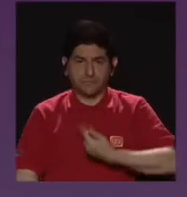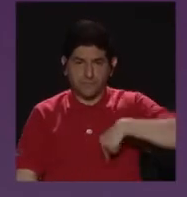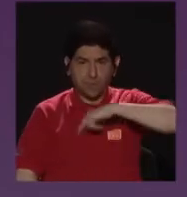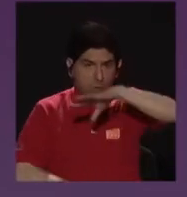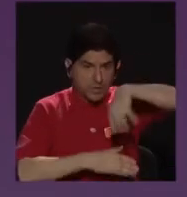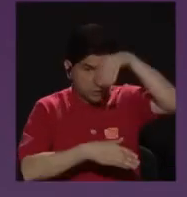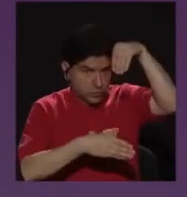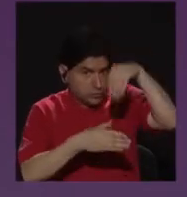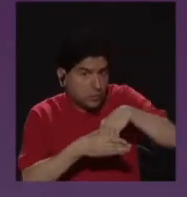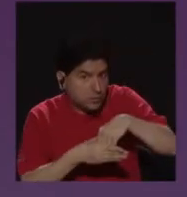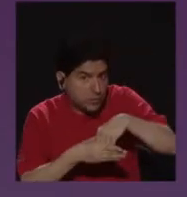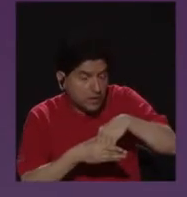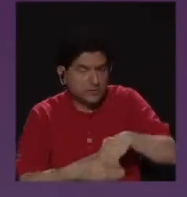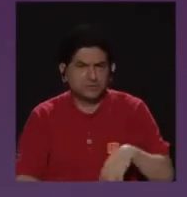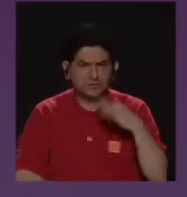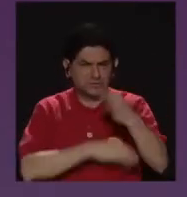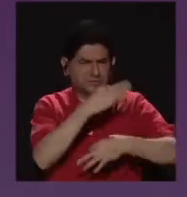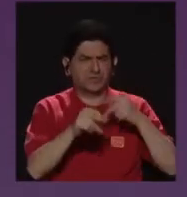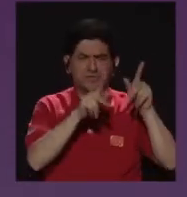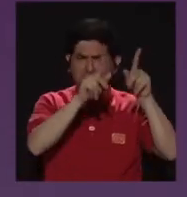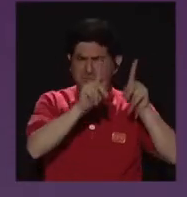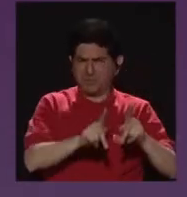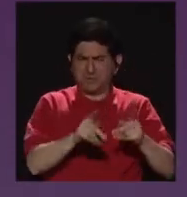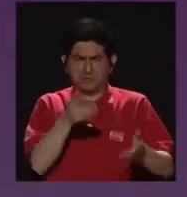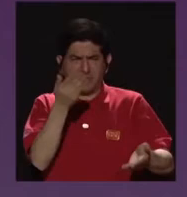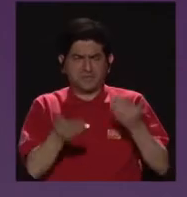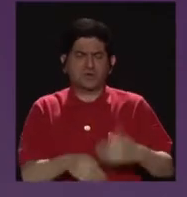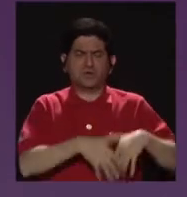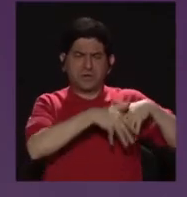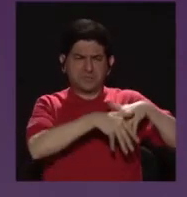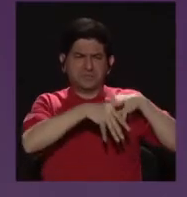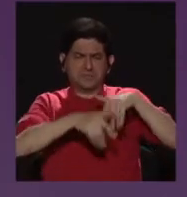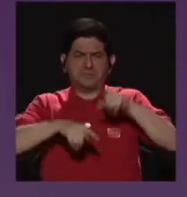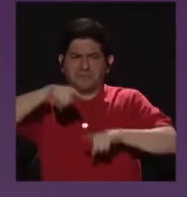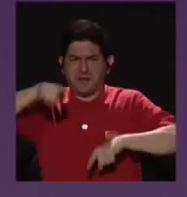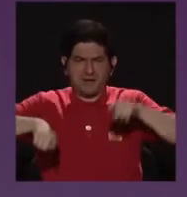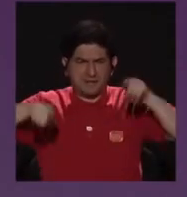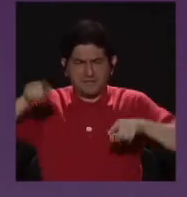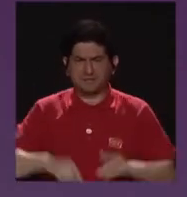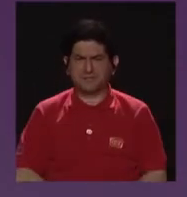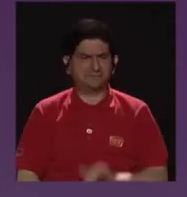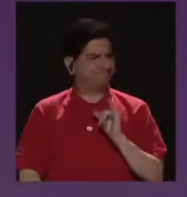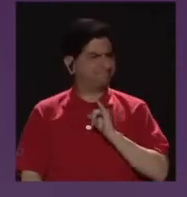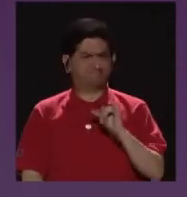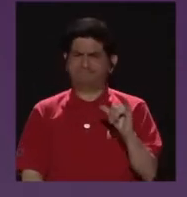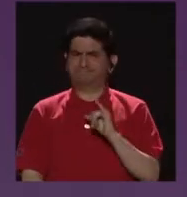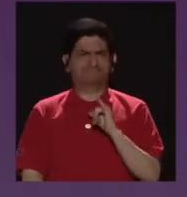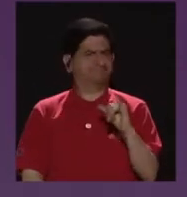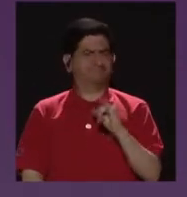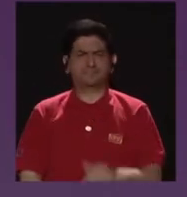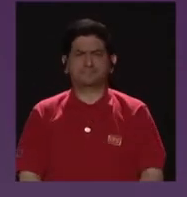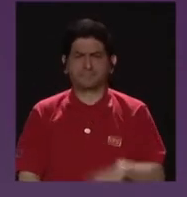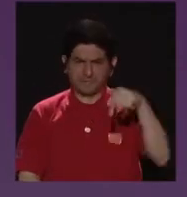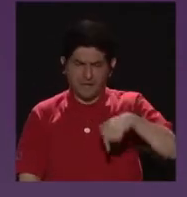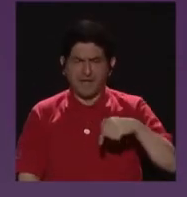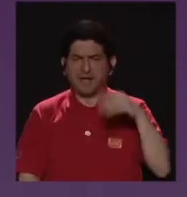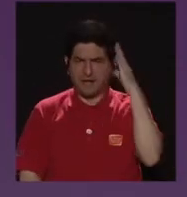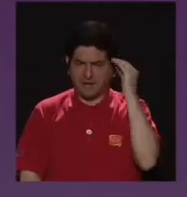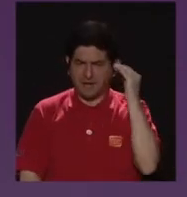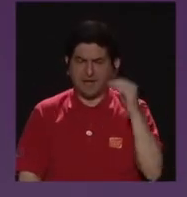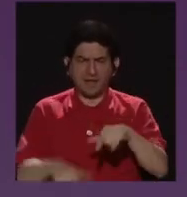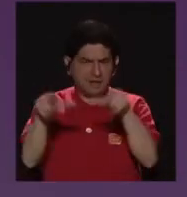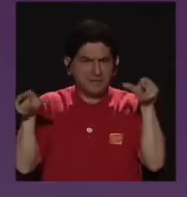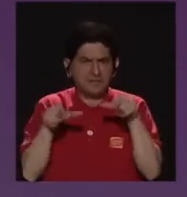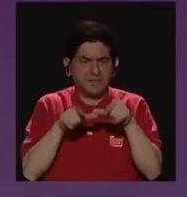contexto y ese tipo de personas que van a esta marcha de la diversidad no es el mismo en el que vivimos acá verdad